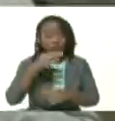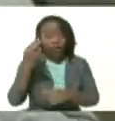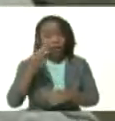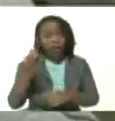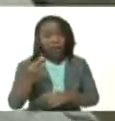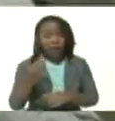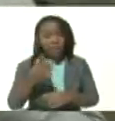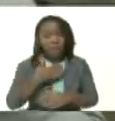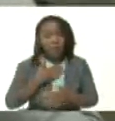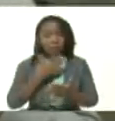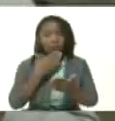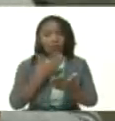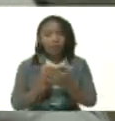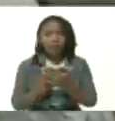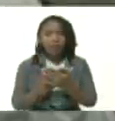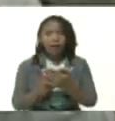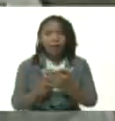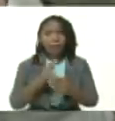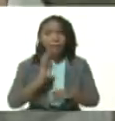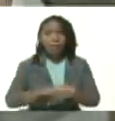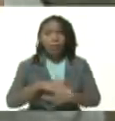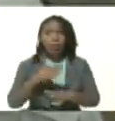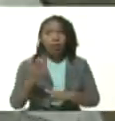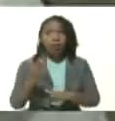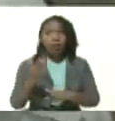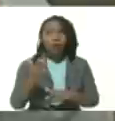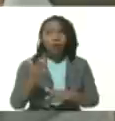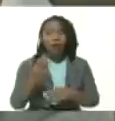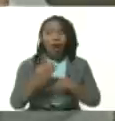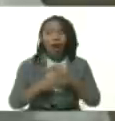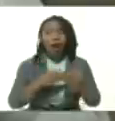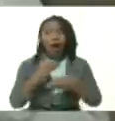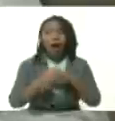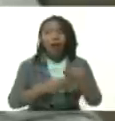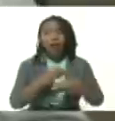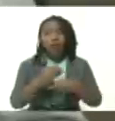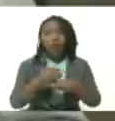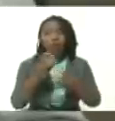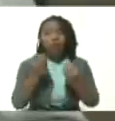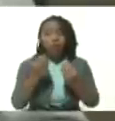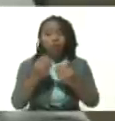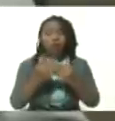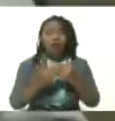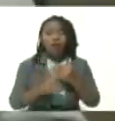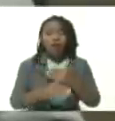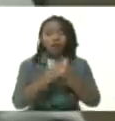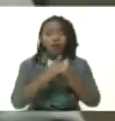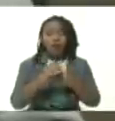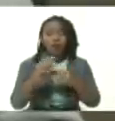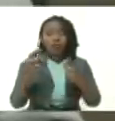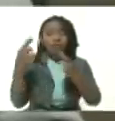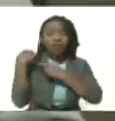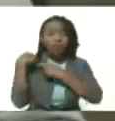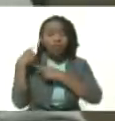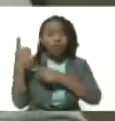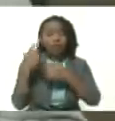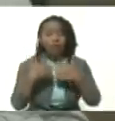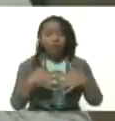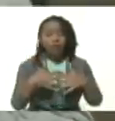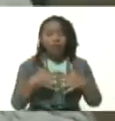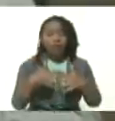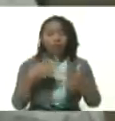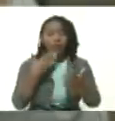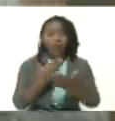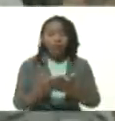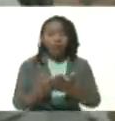mi agradecimiento porque ha hecho muchos avances con respecto a la industria. Así